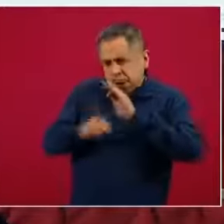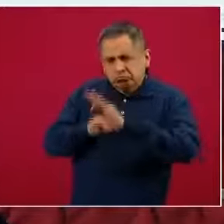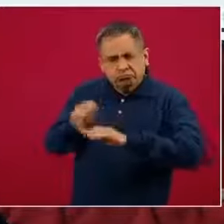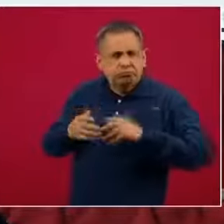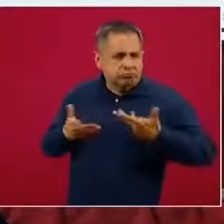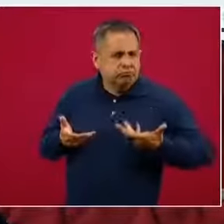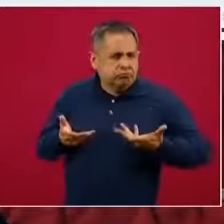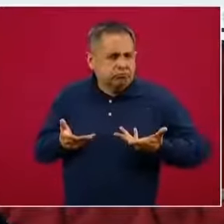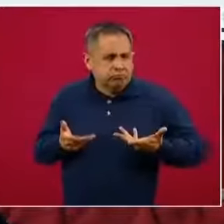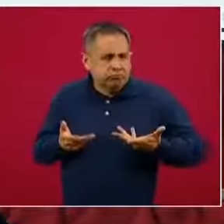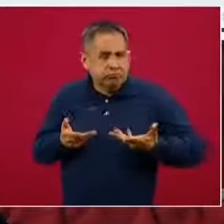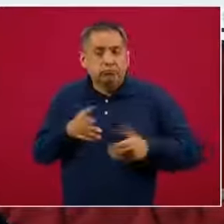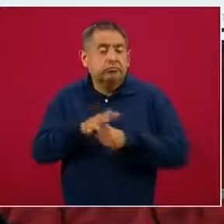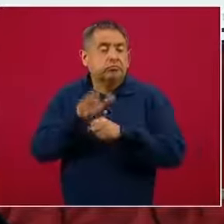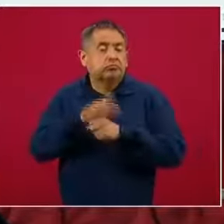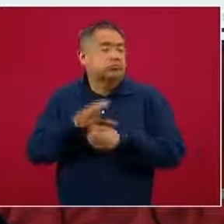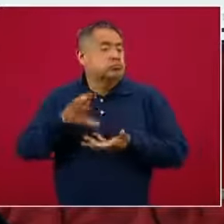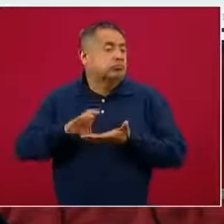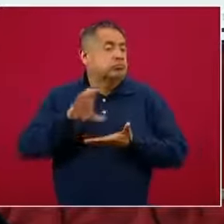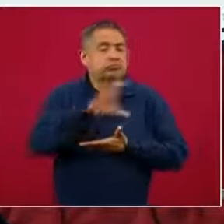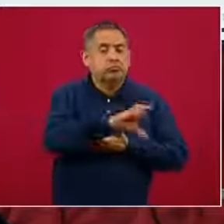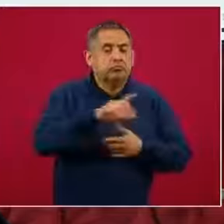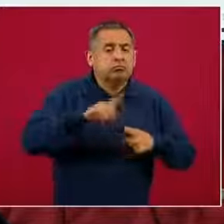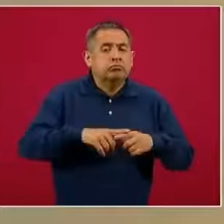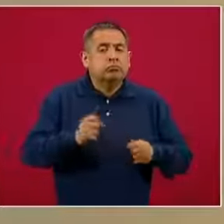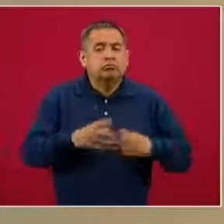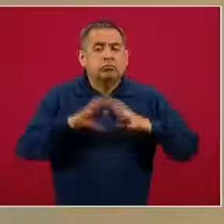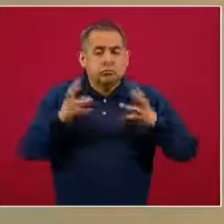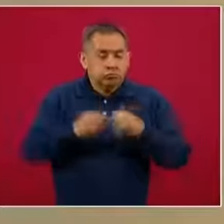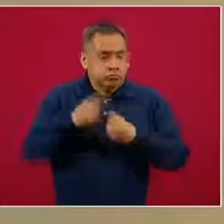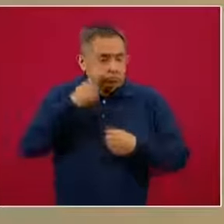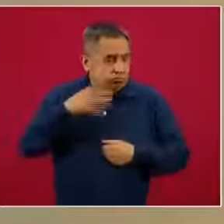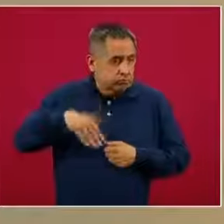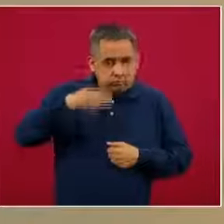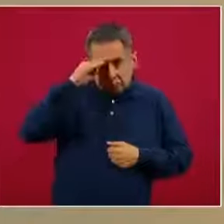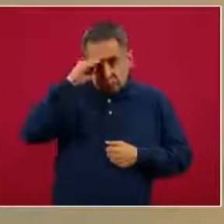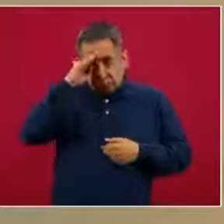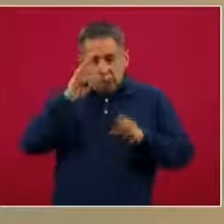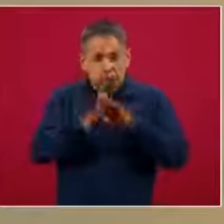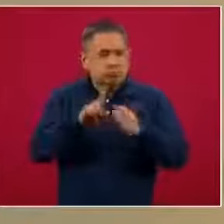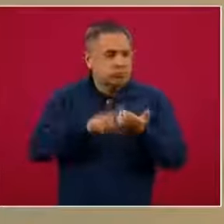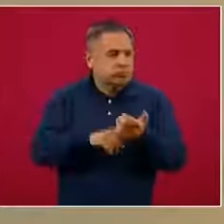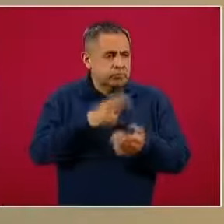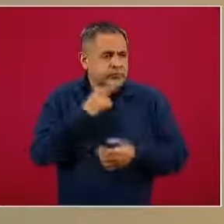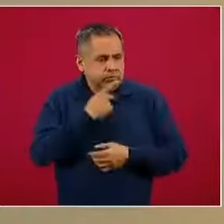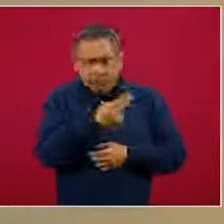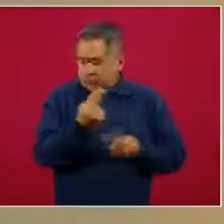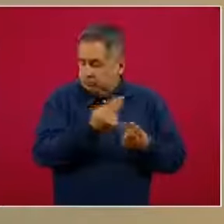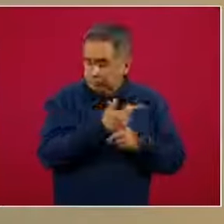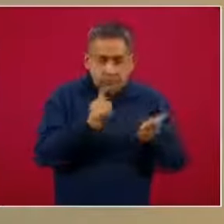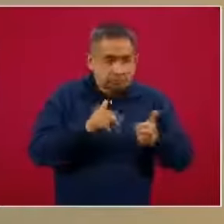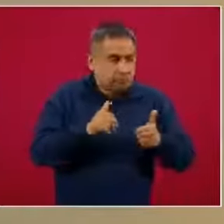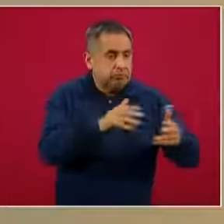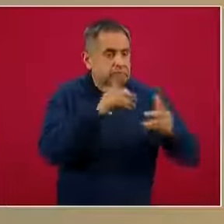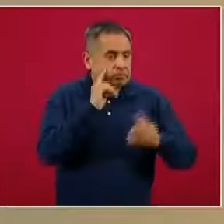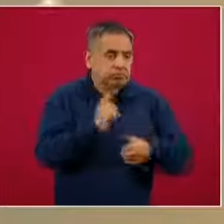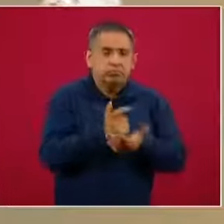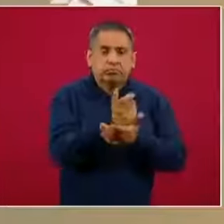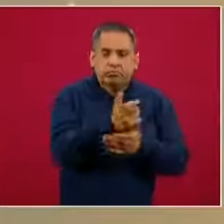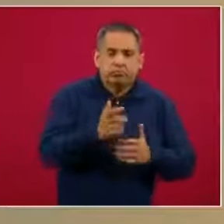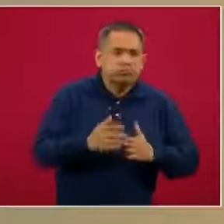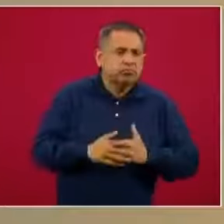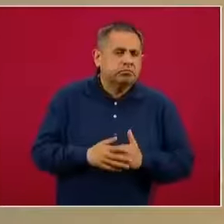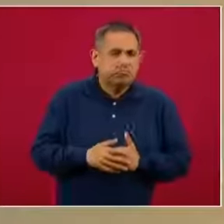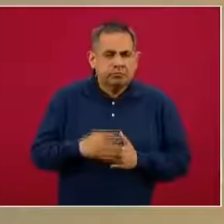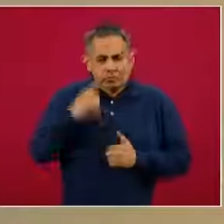suficiencia de lo que se le autorizó a la representación y estamos buscando que use lo que sea necesario, sobre todo porque ahorita se los